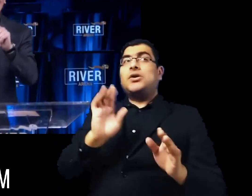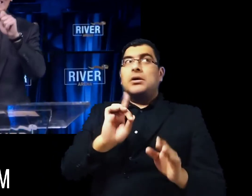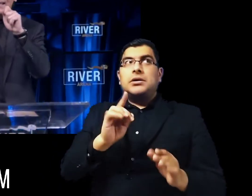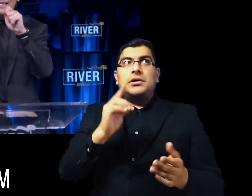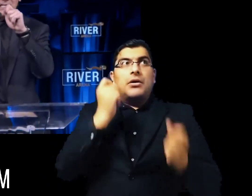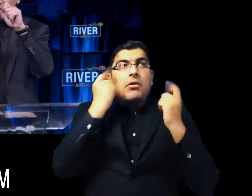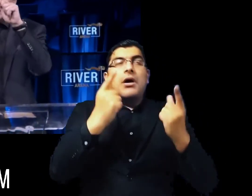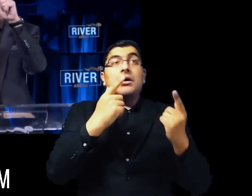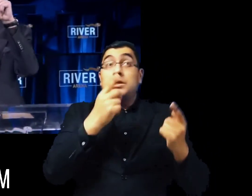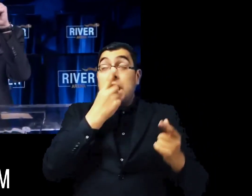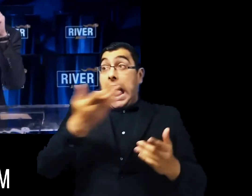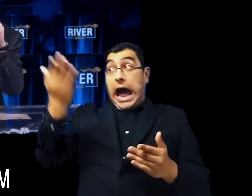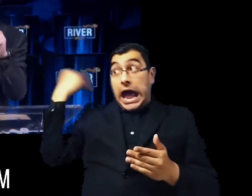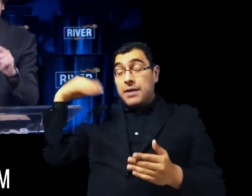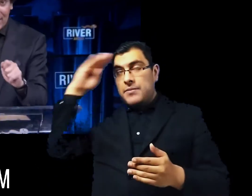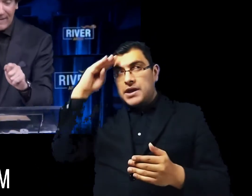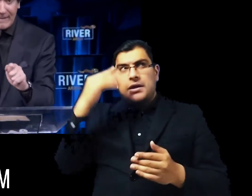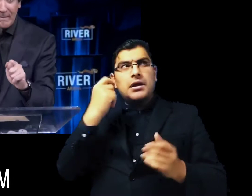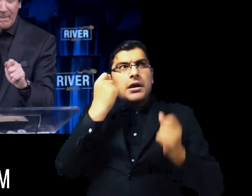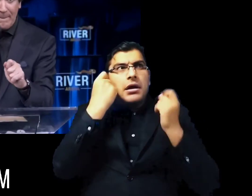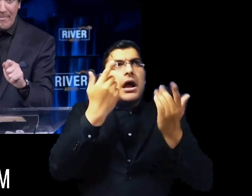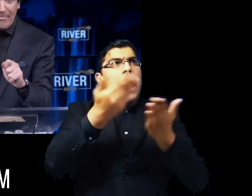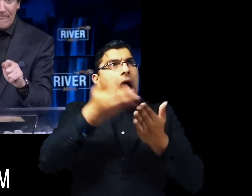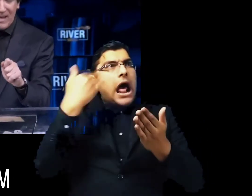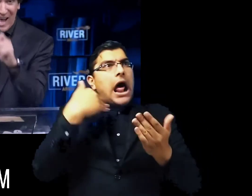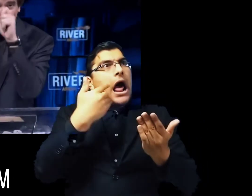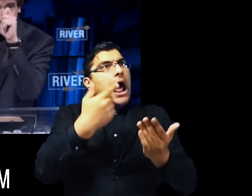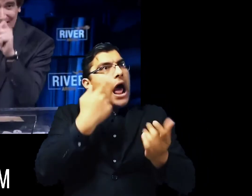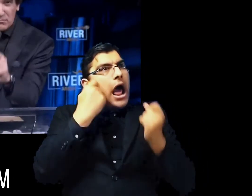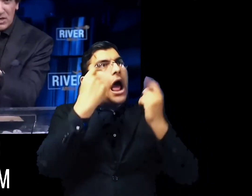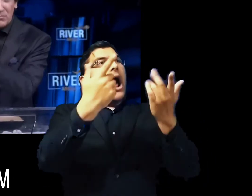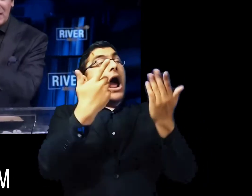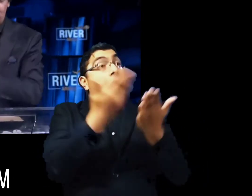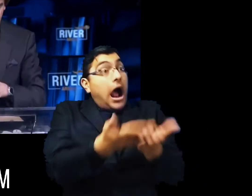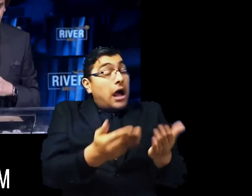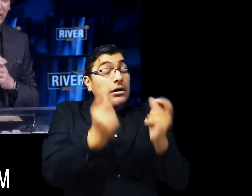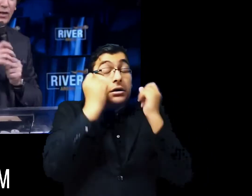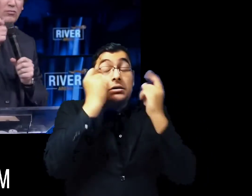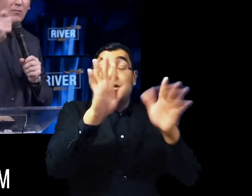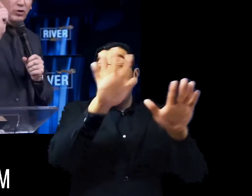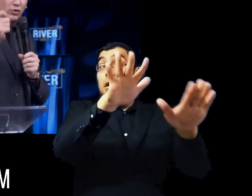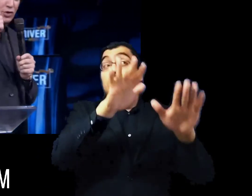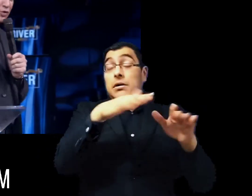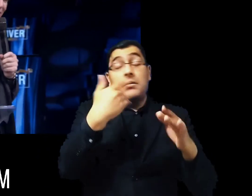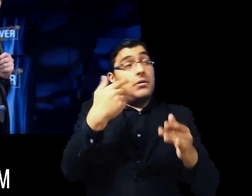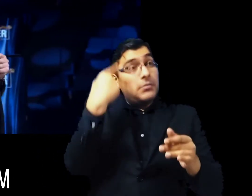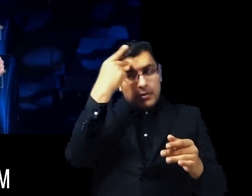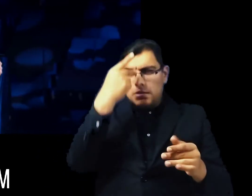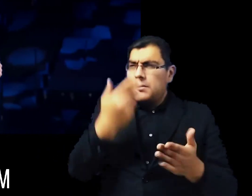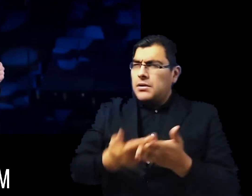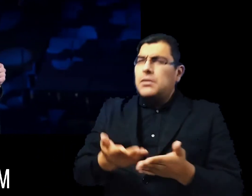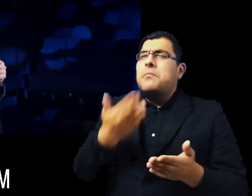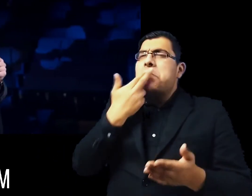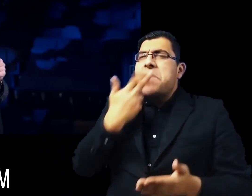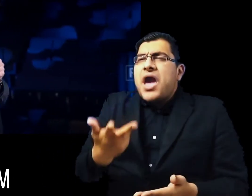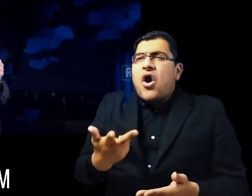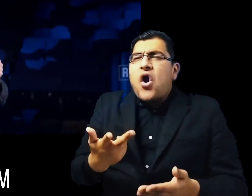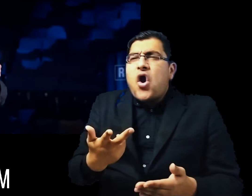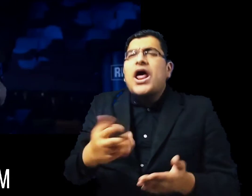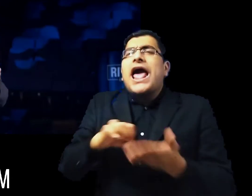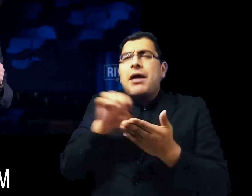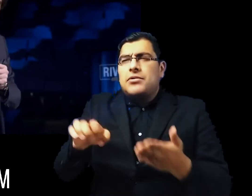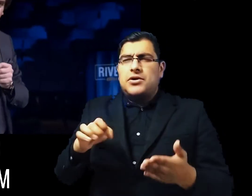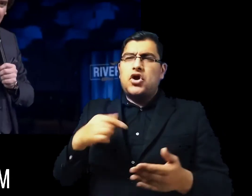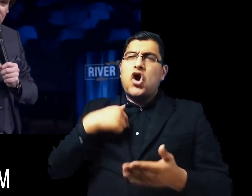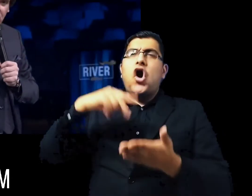si antes te admiraba, ahora te admiro más. Por eso dije en un momento hoy, ¿no sería maravilloso?